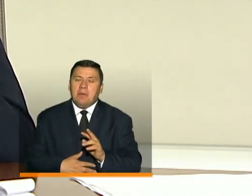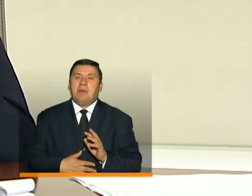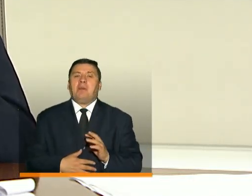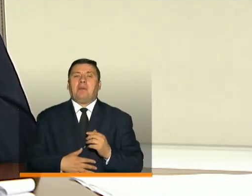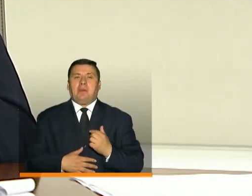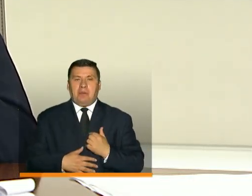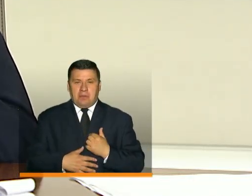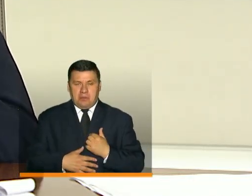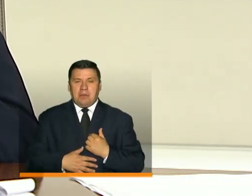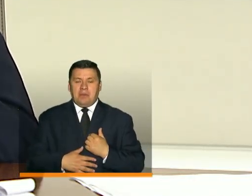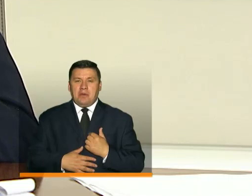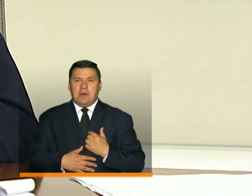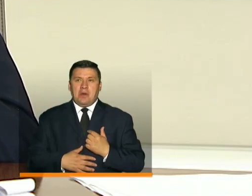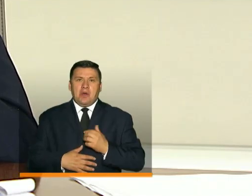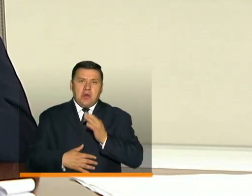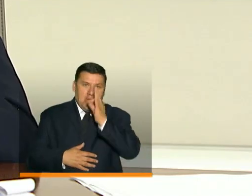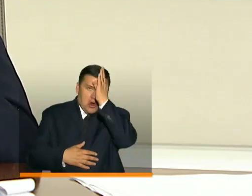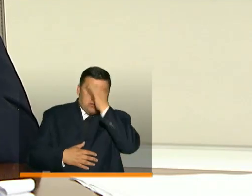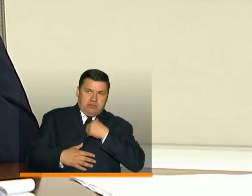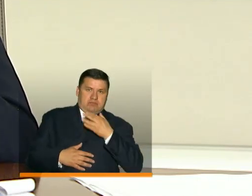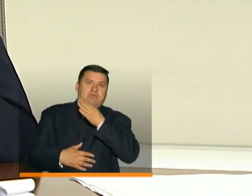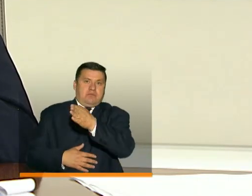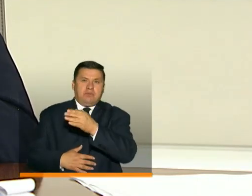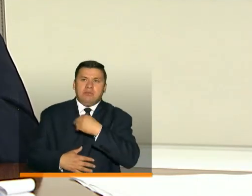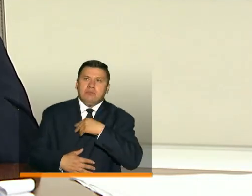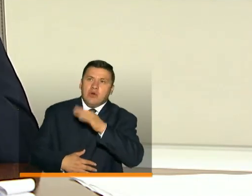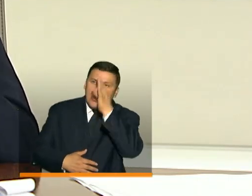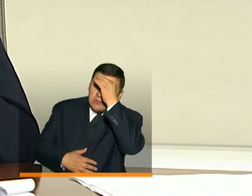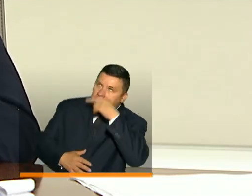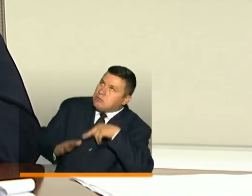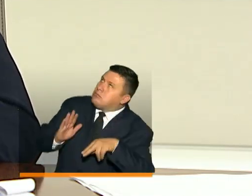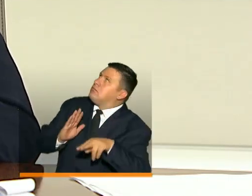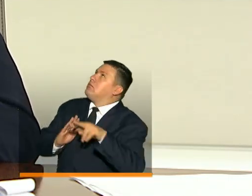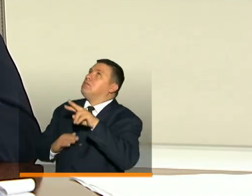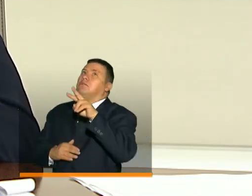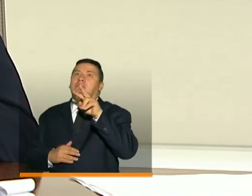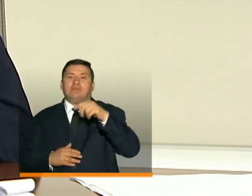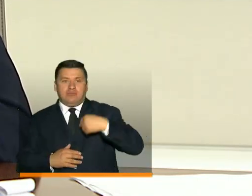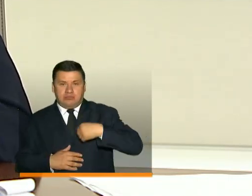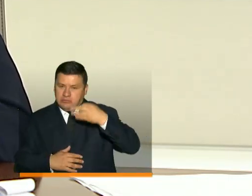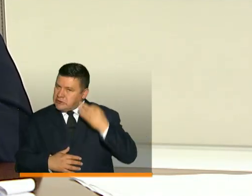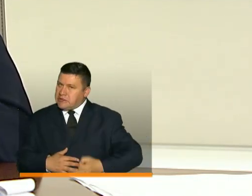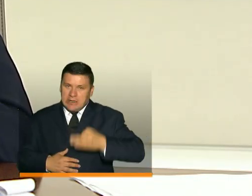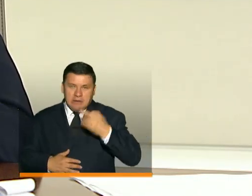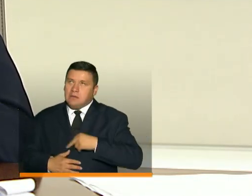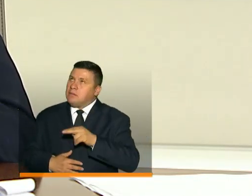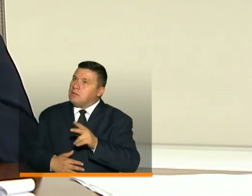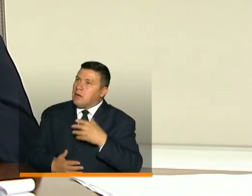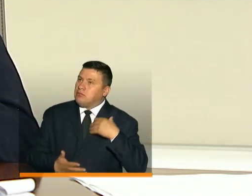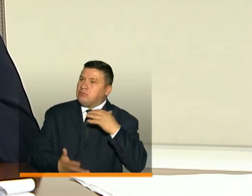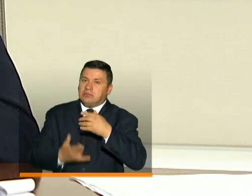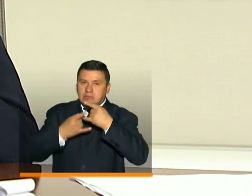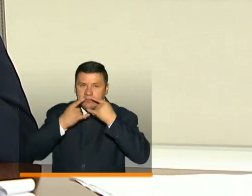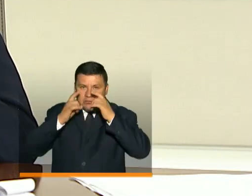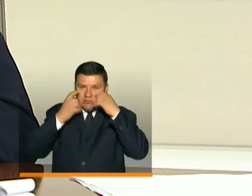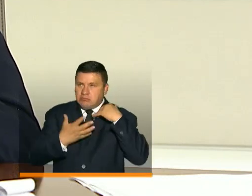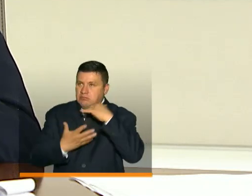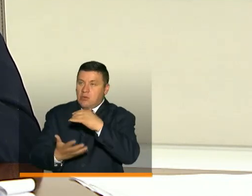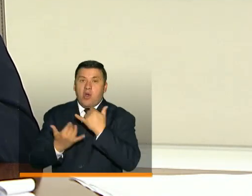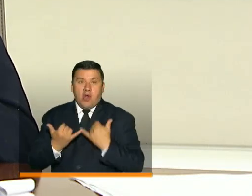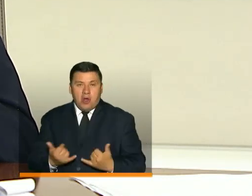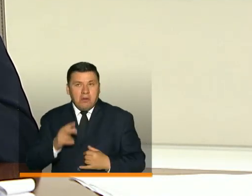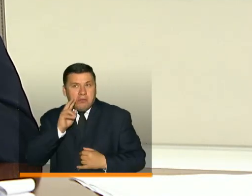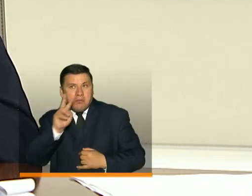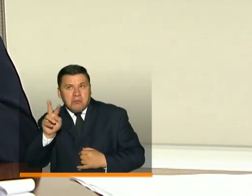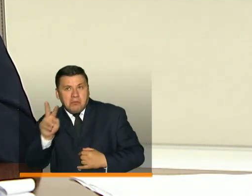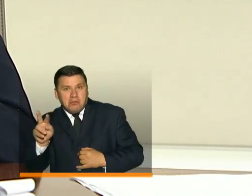voy a un hospital, reviso al hospital por dentro, y entre ellos la disponibilidad de elementos de protección personal. Y hoy podemos